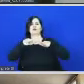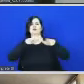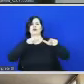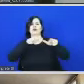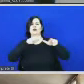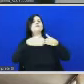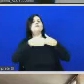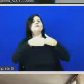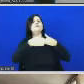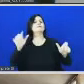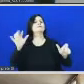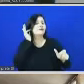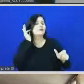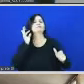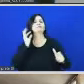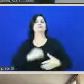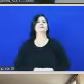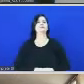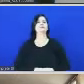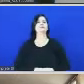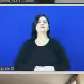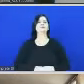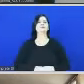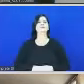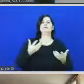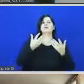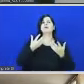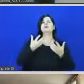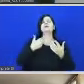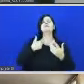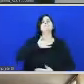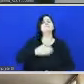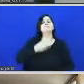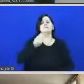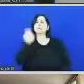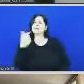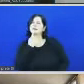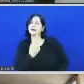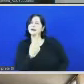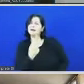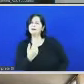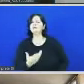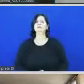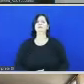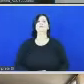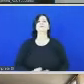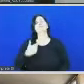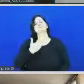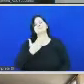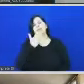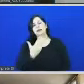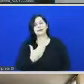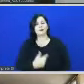son algunos de los puntos que me gustaría tomar hasta ahora, Shannon. Gracias.